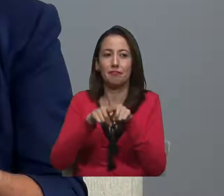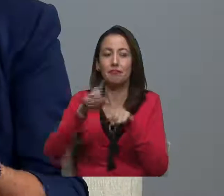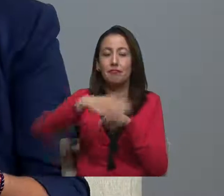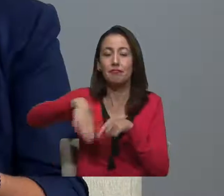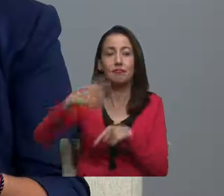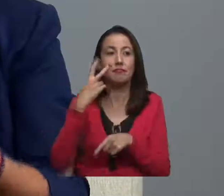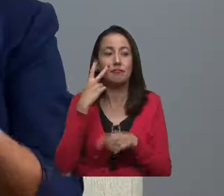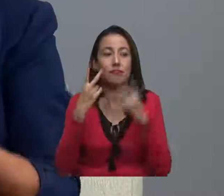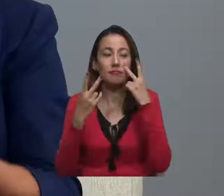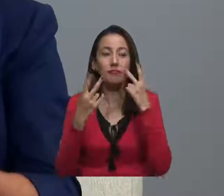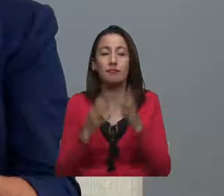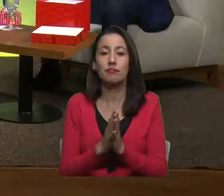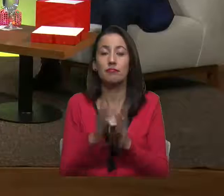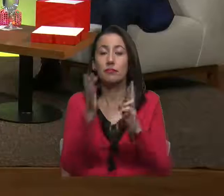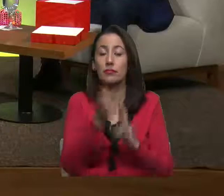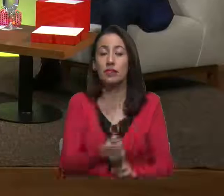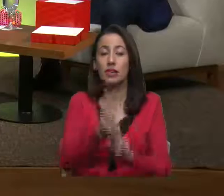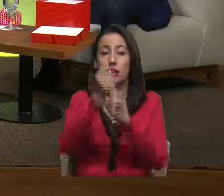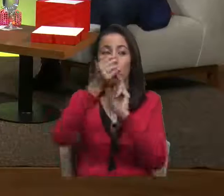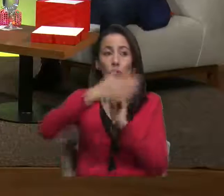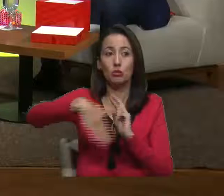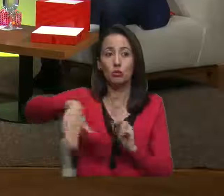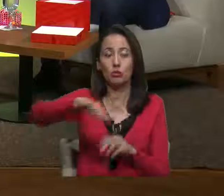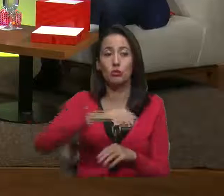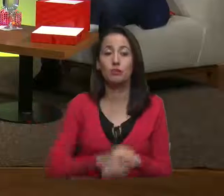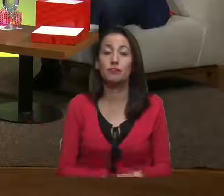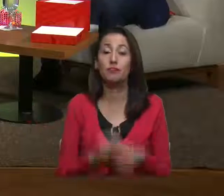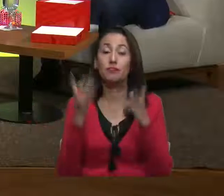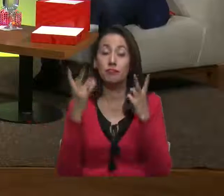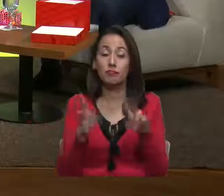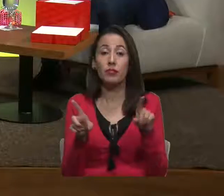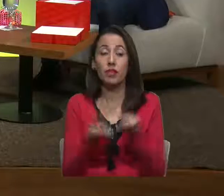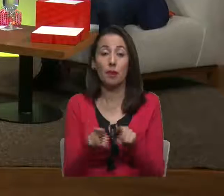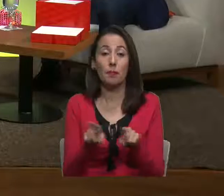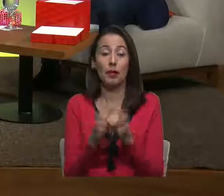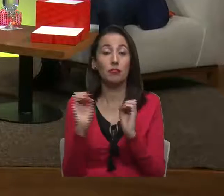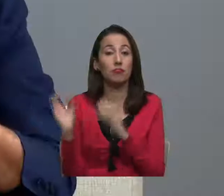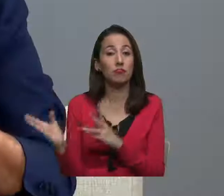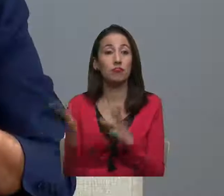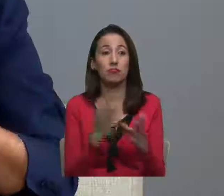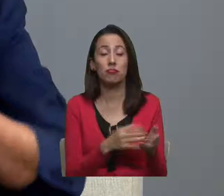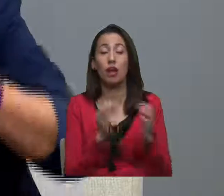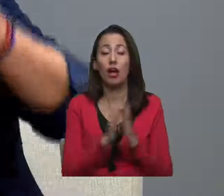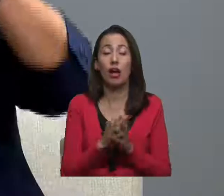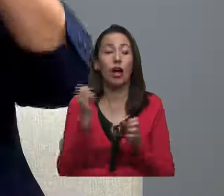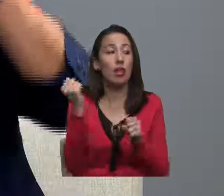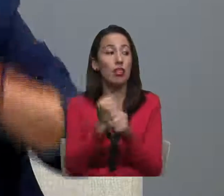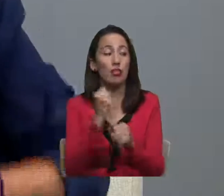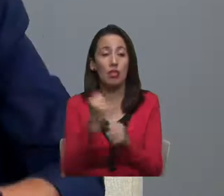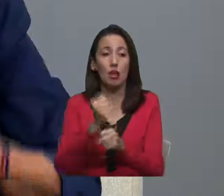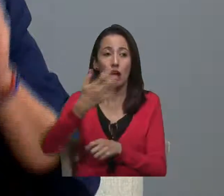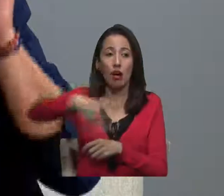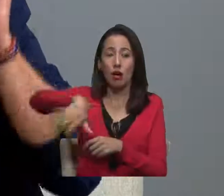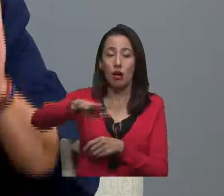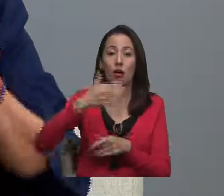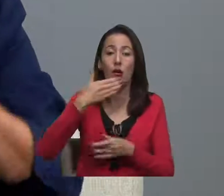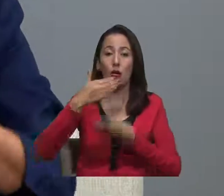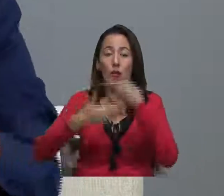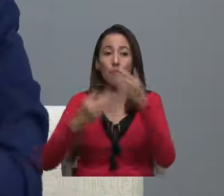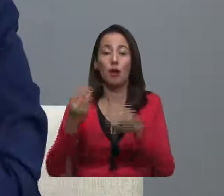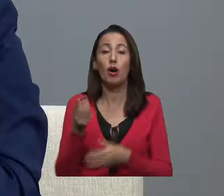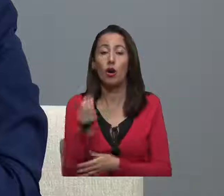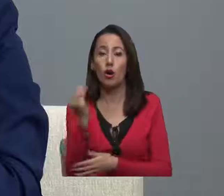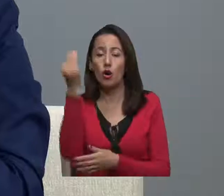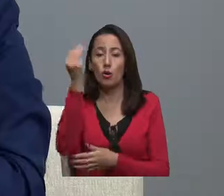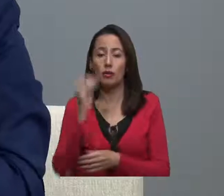perdón recursos fuertes pero además vamos a generar empleo subsidiado qué significa esto vamos a hacer una base de datos para los jóvenes de